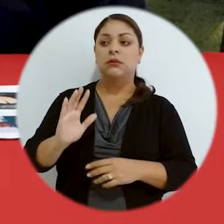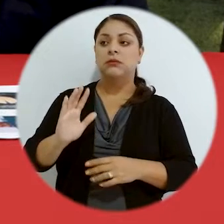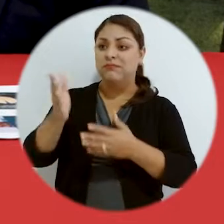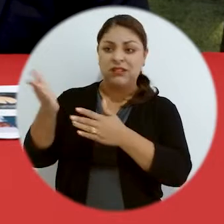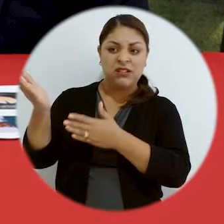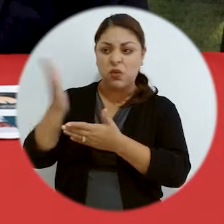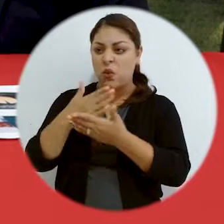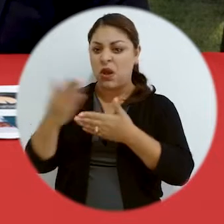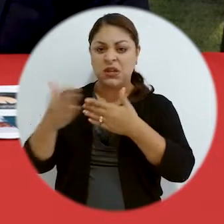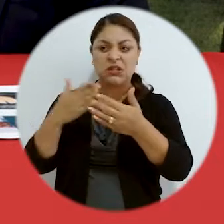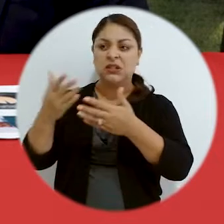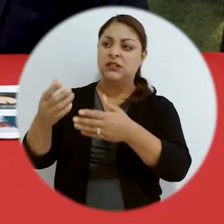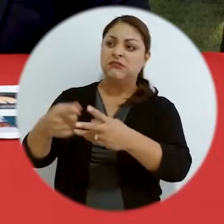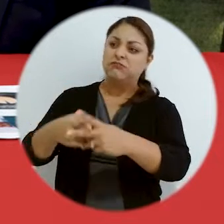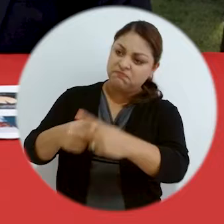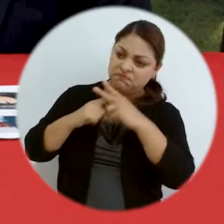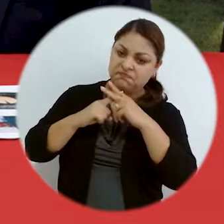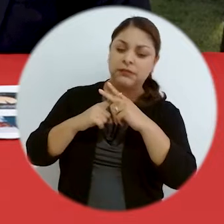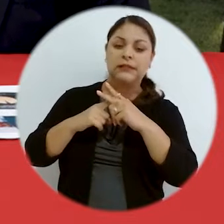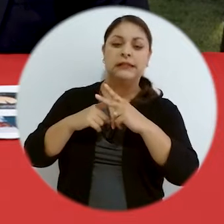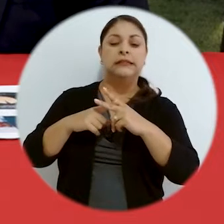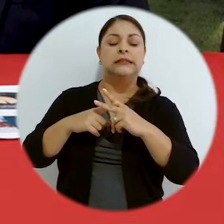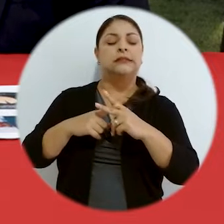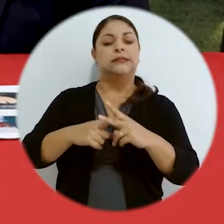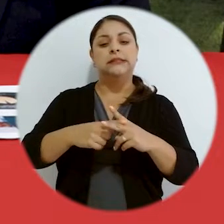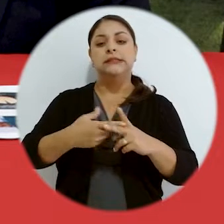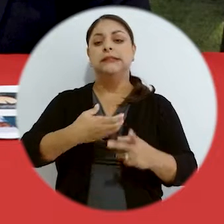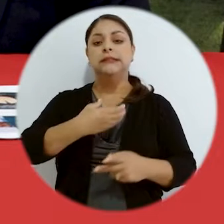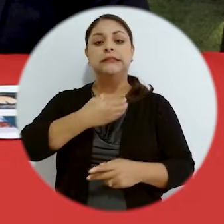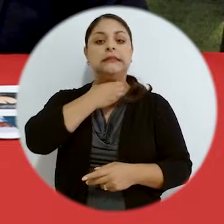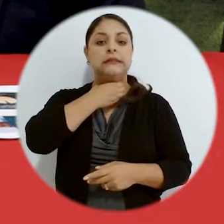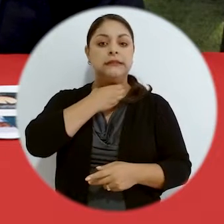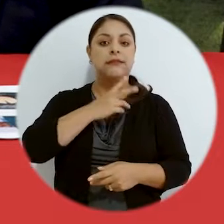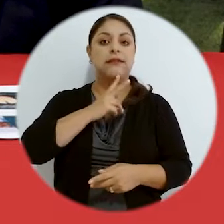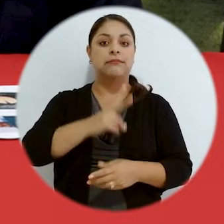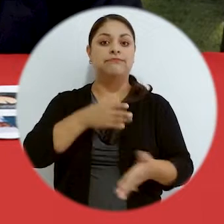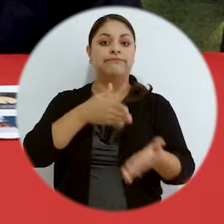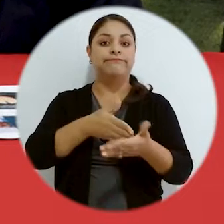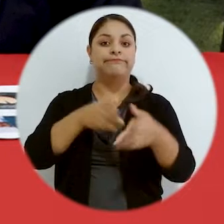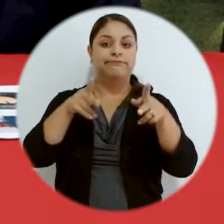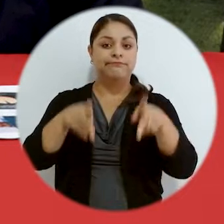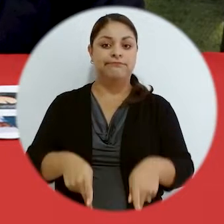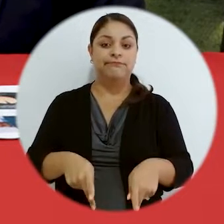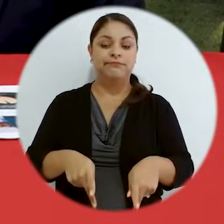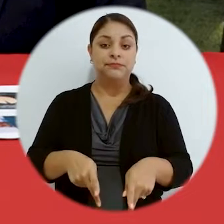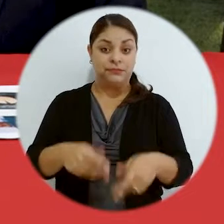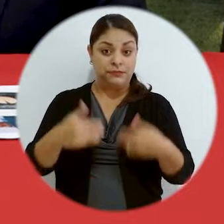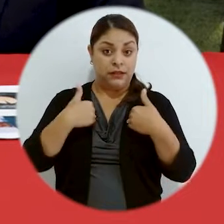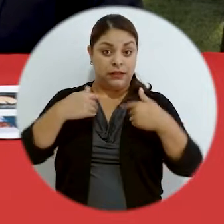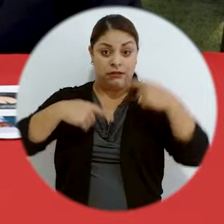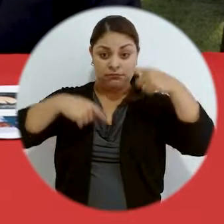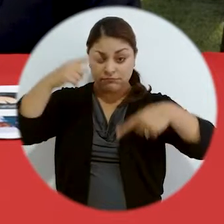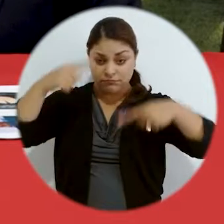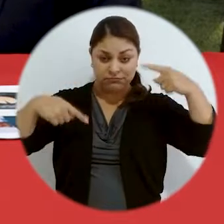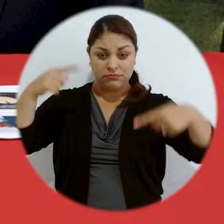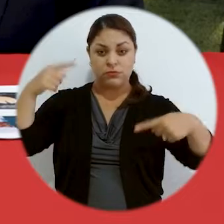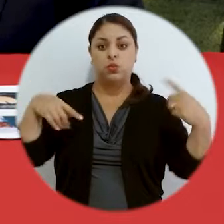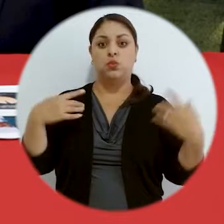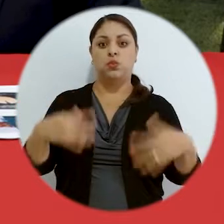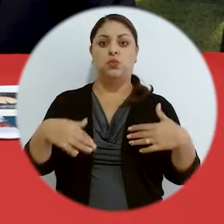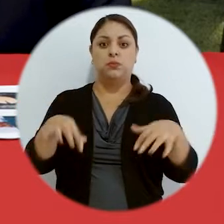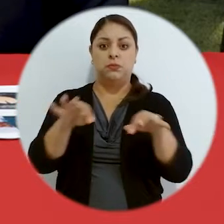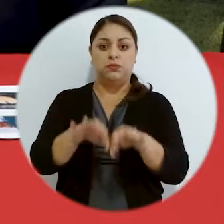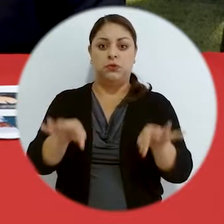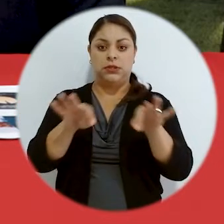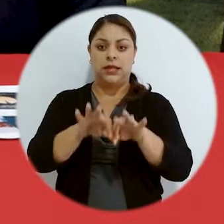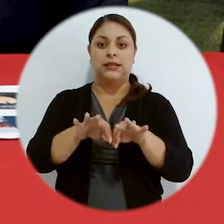y toda una consecuencia a nivel social que afecta directamente a las personas. Y realmente hay una estadística muy relevante